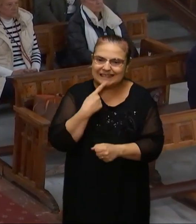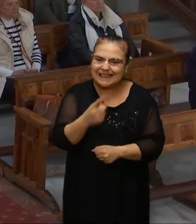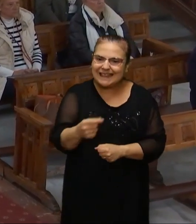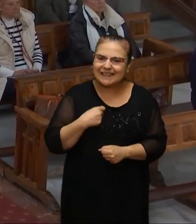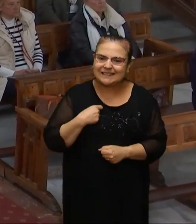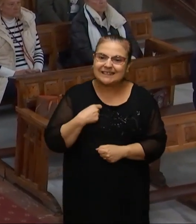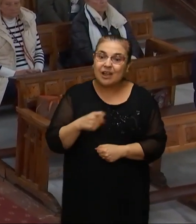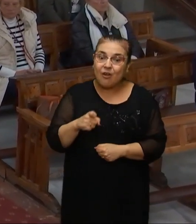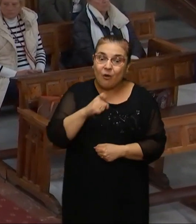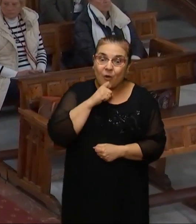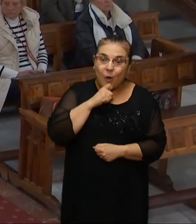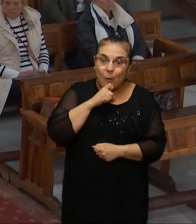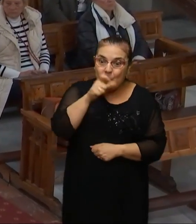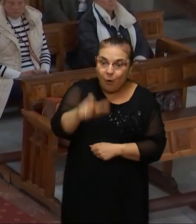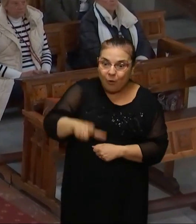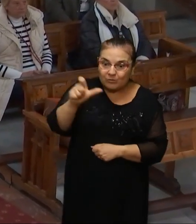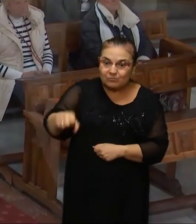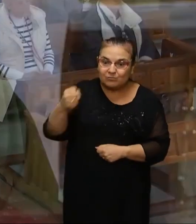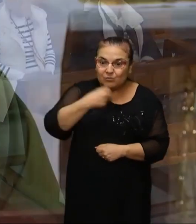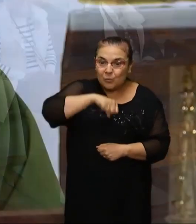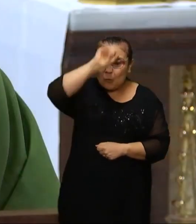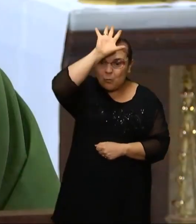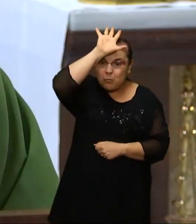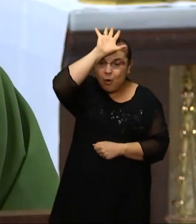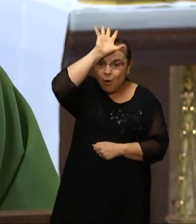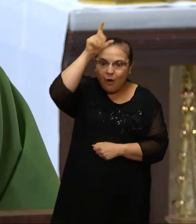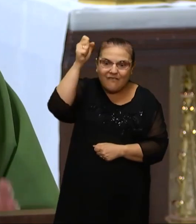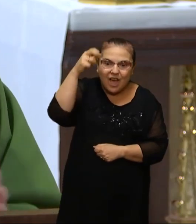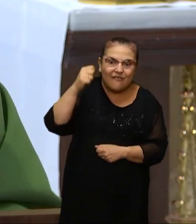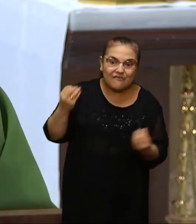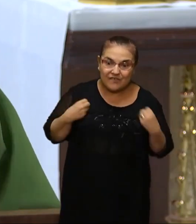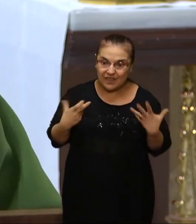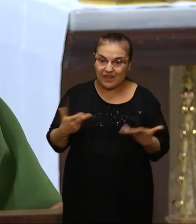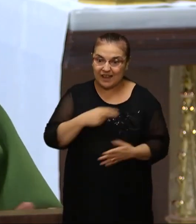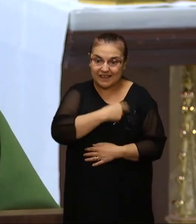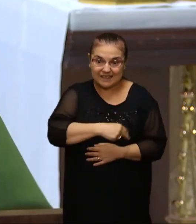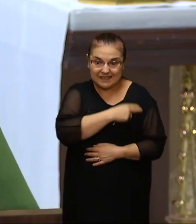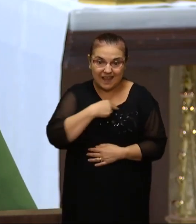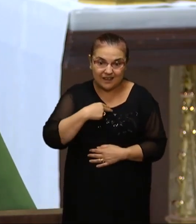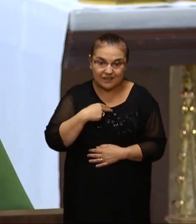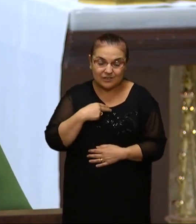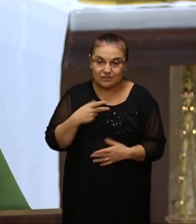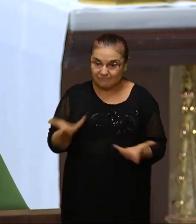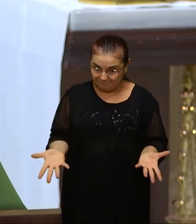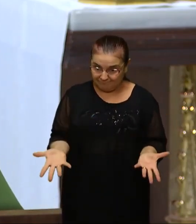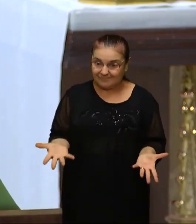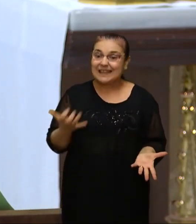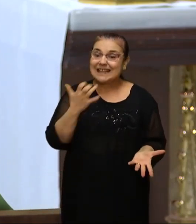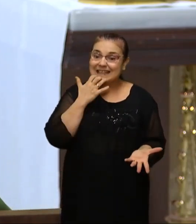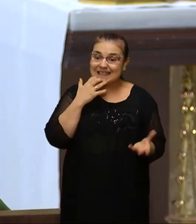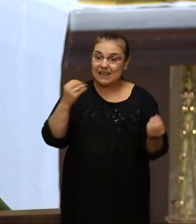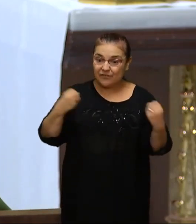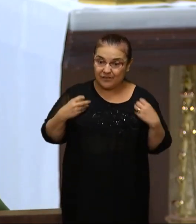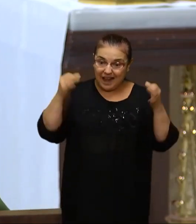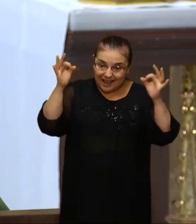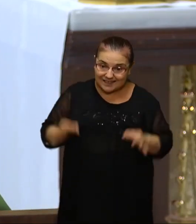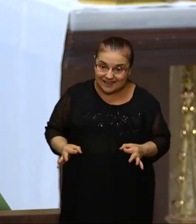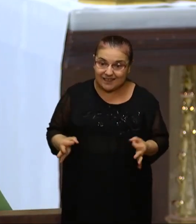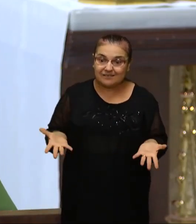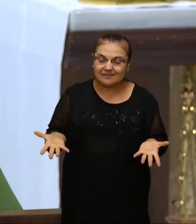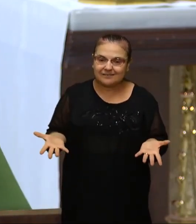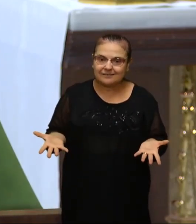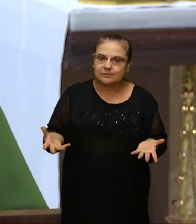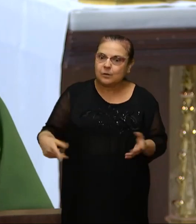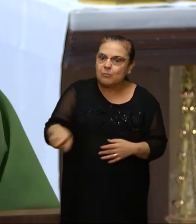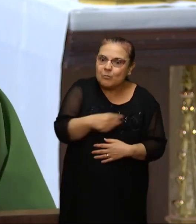gente quedaba admirada al ver la vida de los cristianos que si vivimos Así como nos dice el apóstol la gente no podrá sino